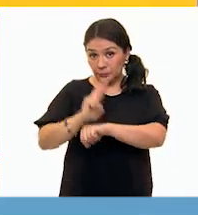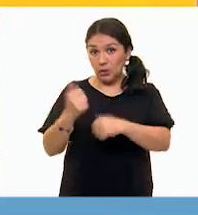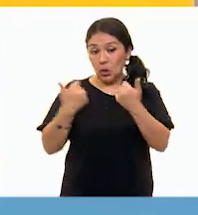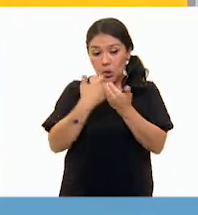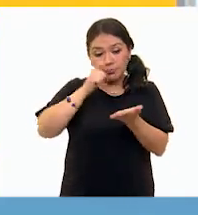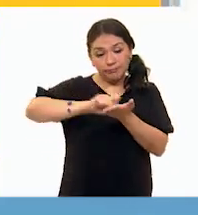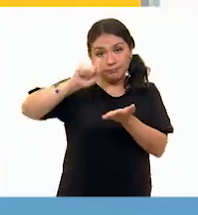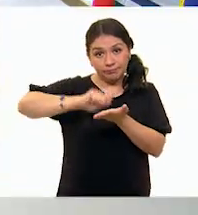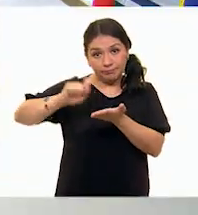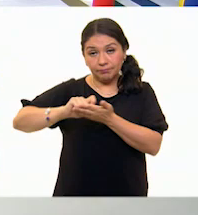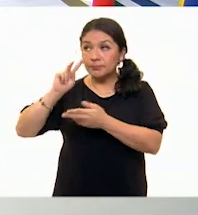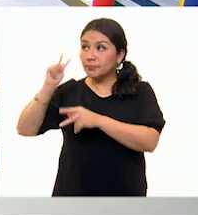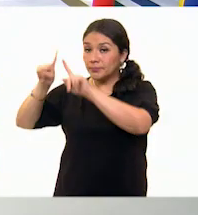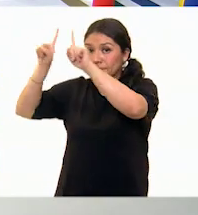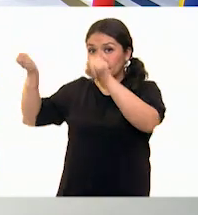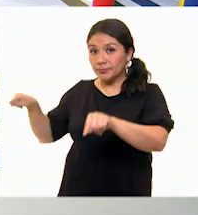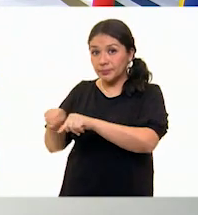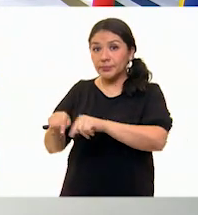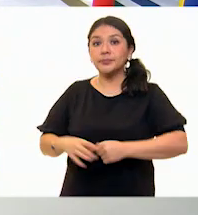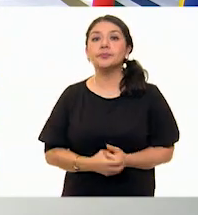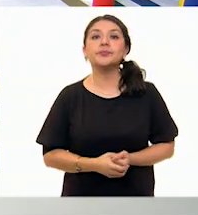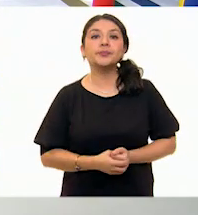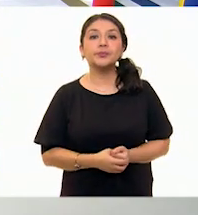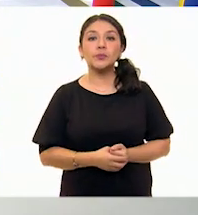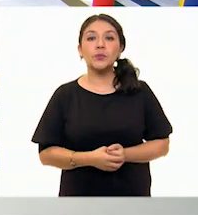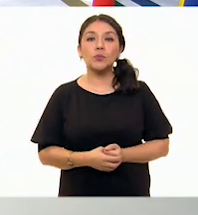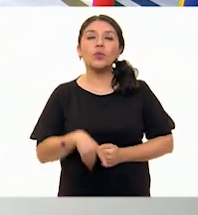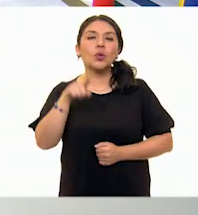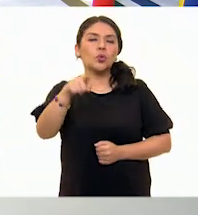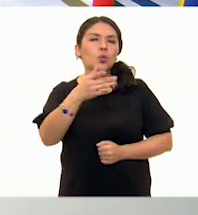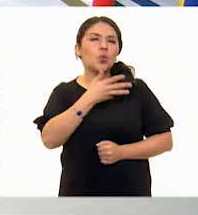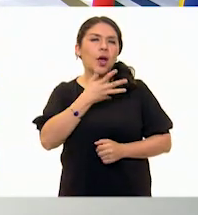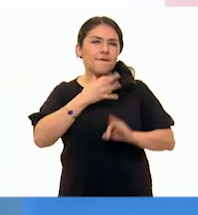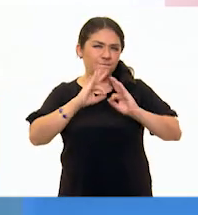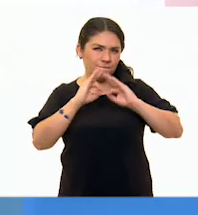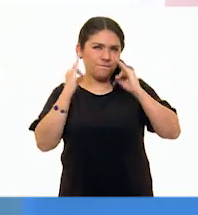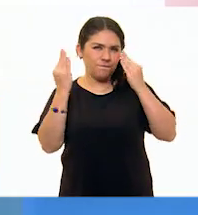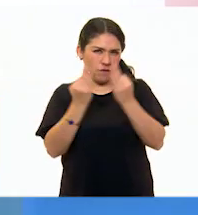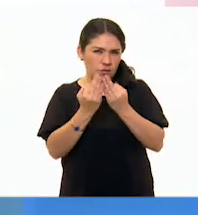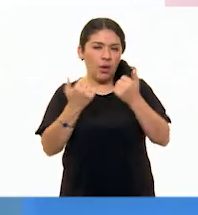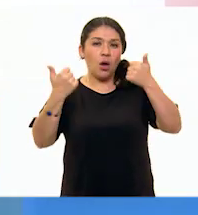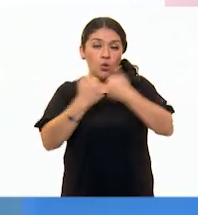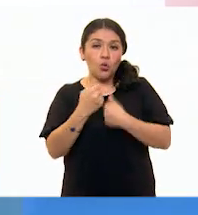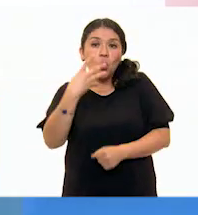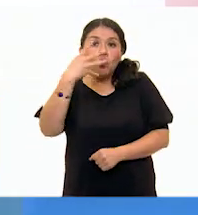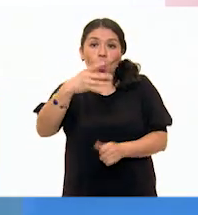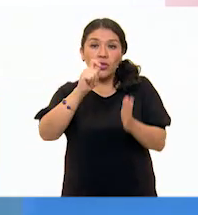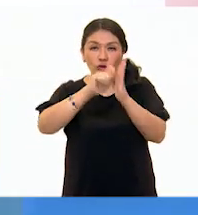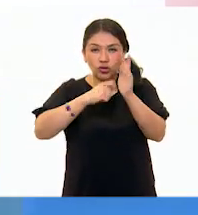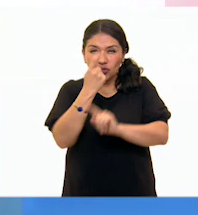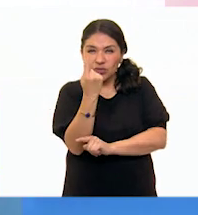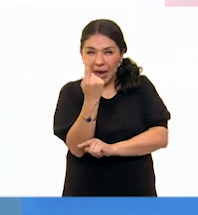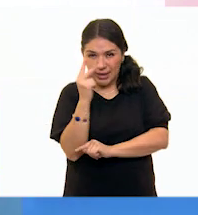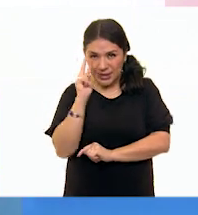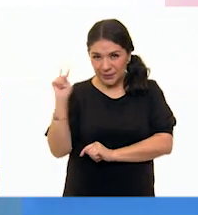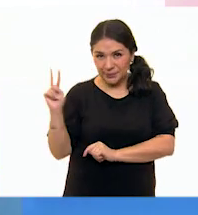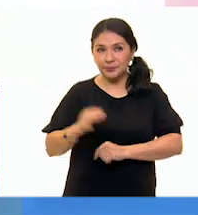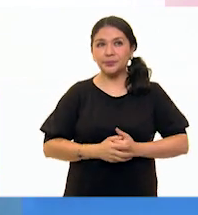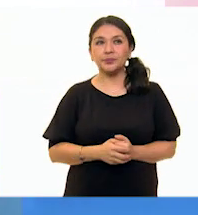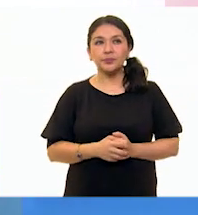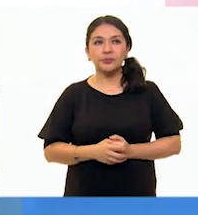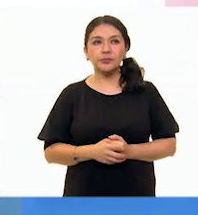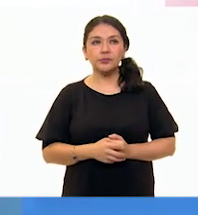anotar en el pizarrón. Sí, maestra. Si tenemos una figura con los 4 cerillos y